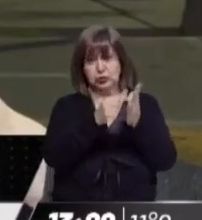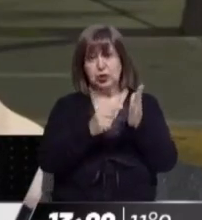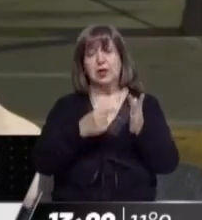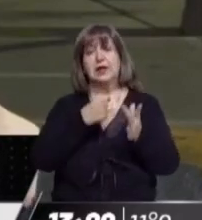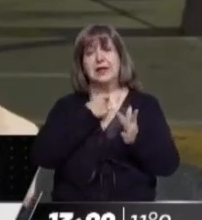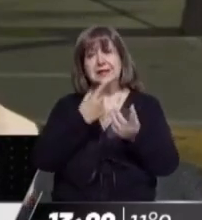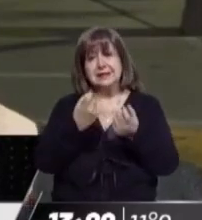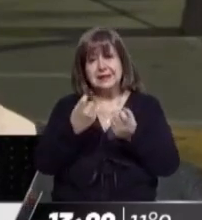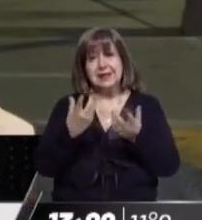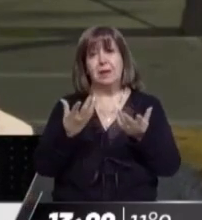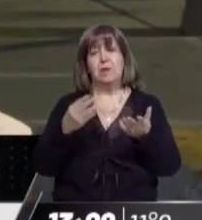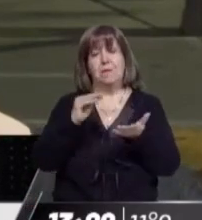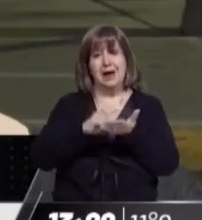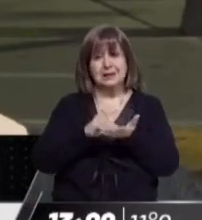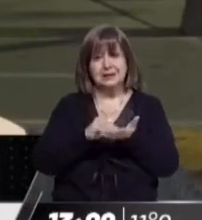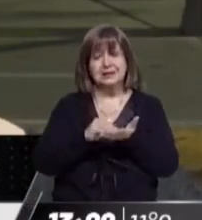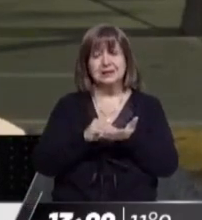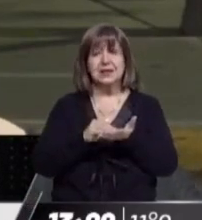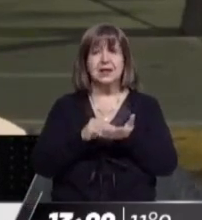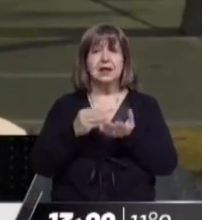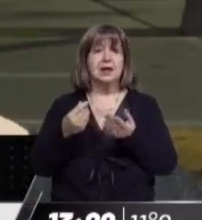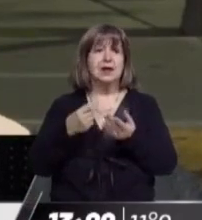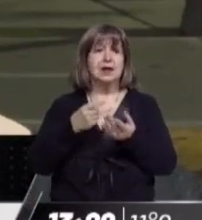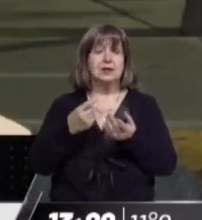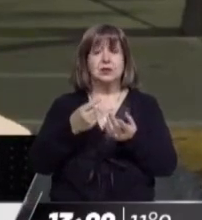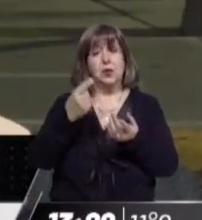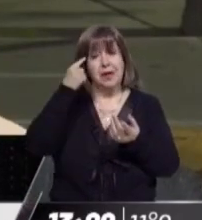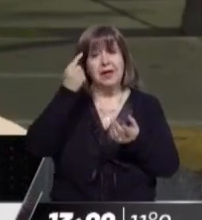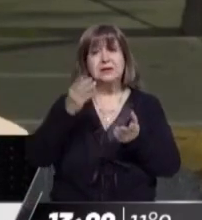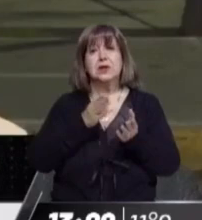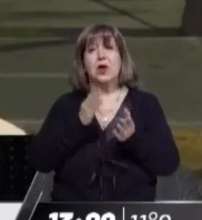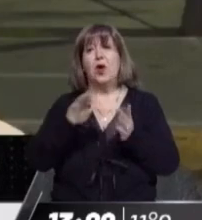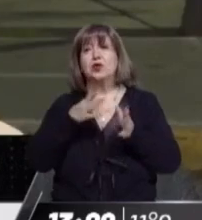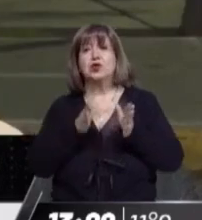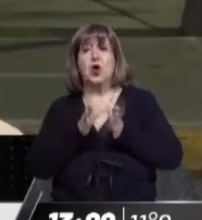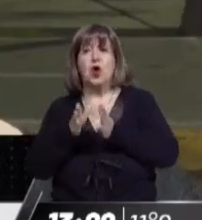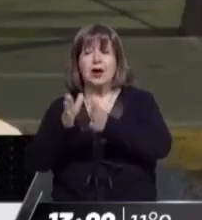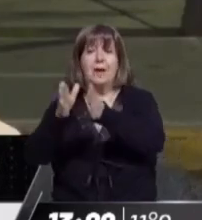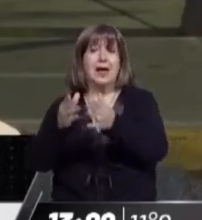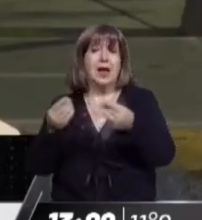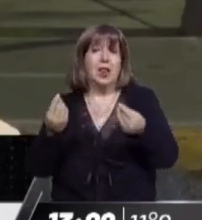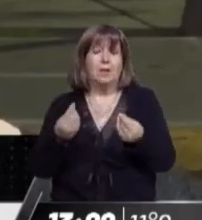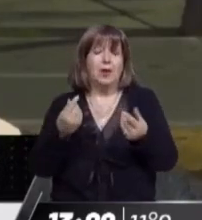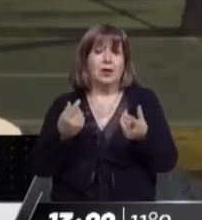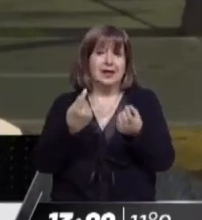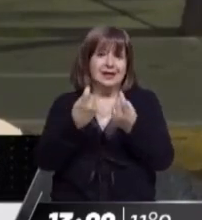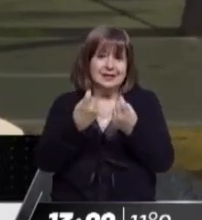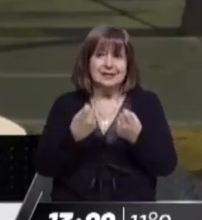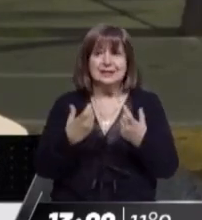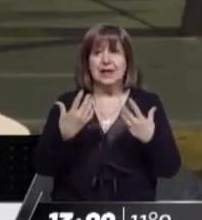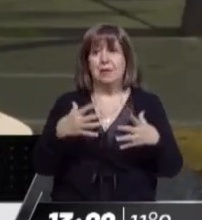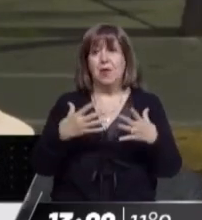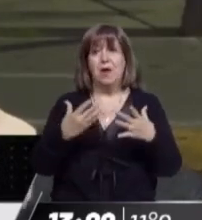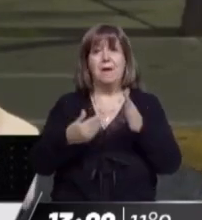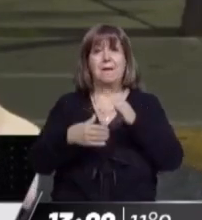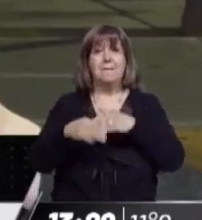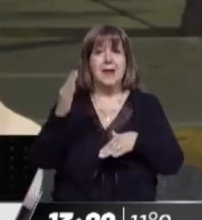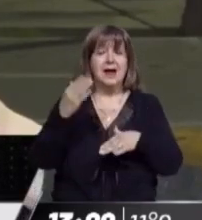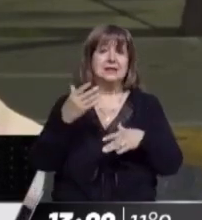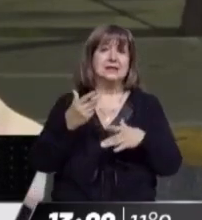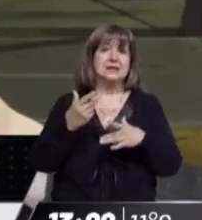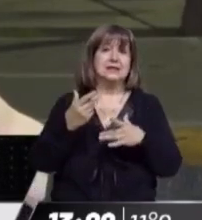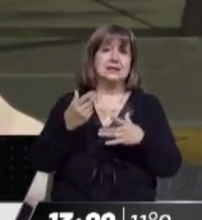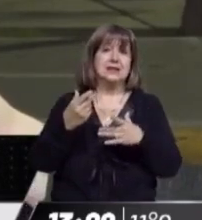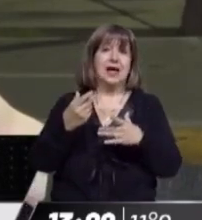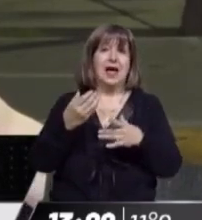otro rumbo, otra situación para poder encarar este déficit en el que estamos atravesando y que necesitamos que haya más inversión en el